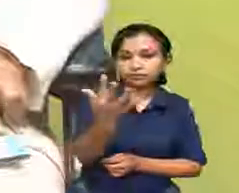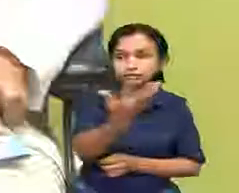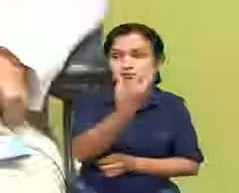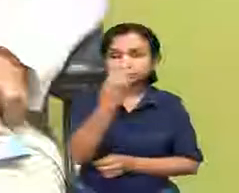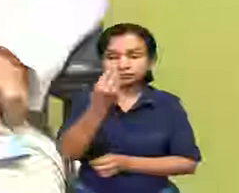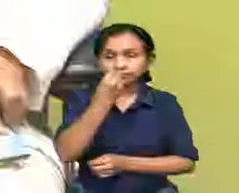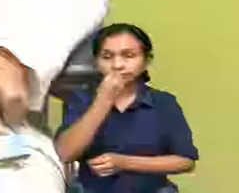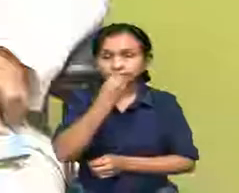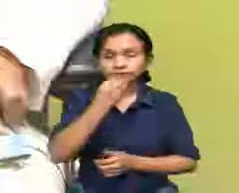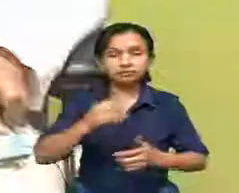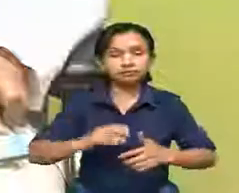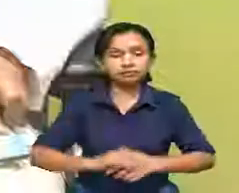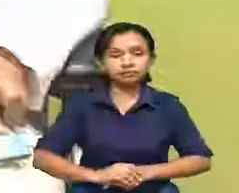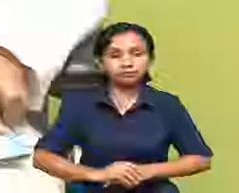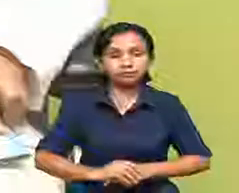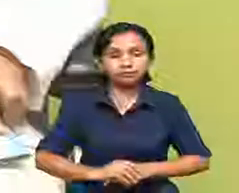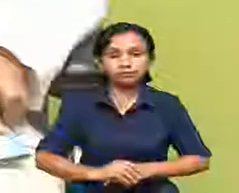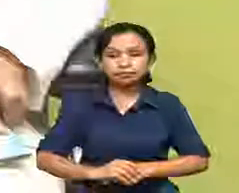Y